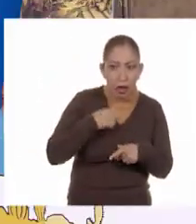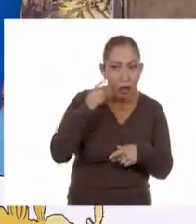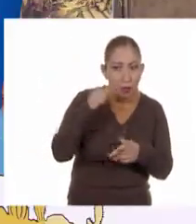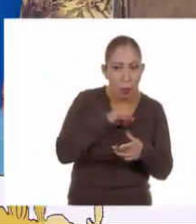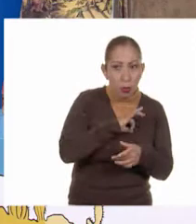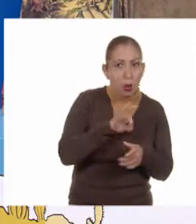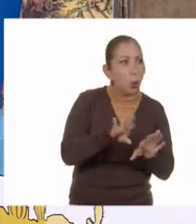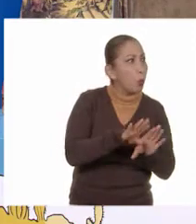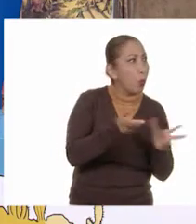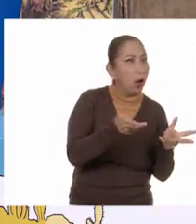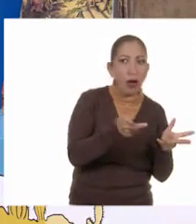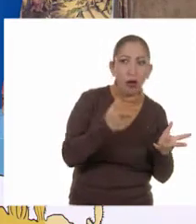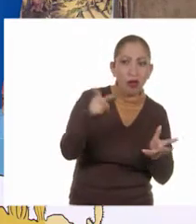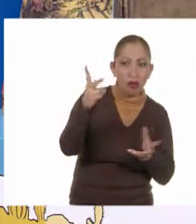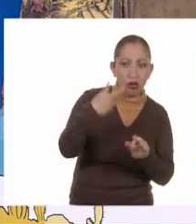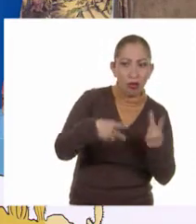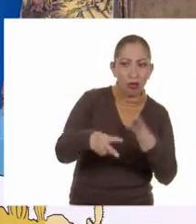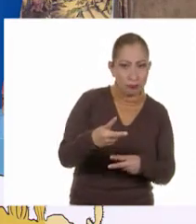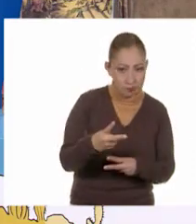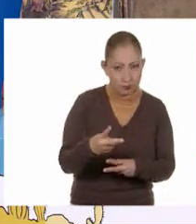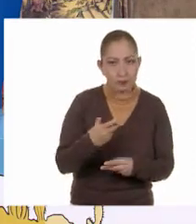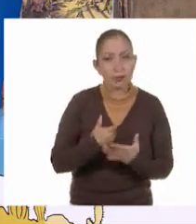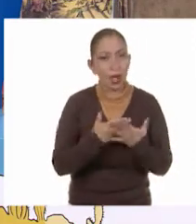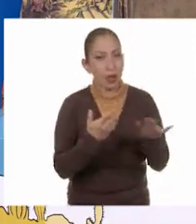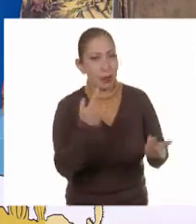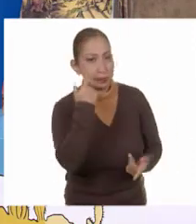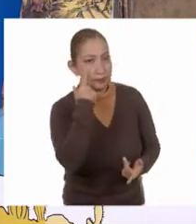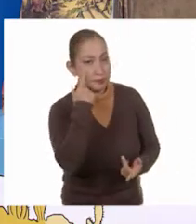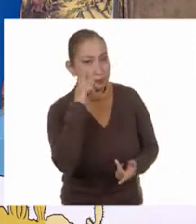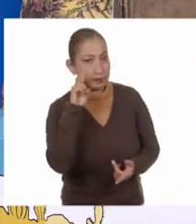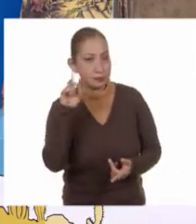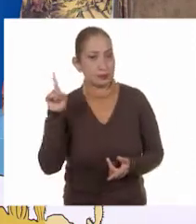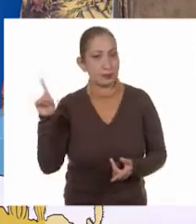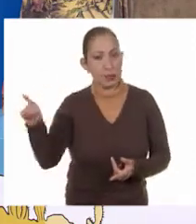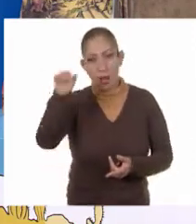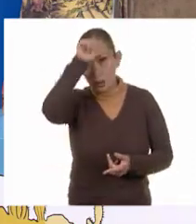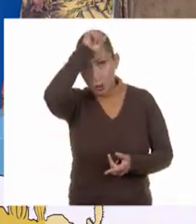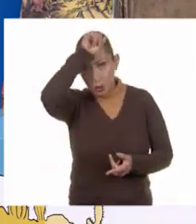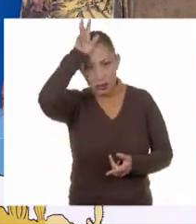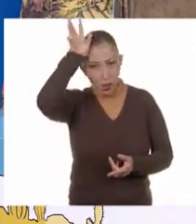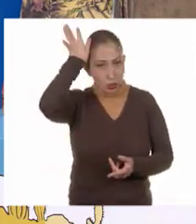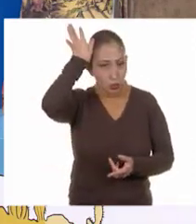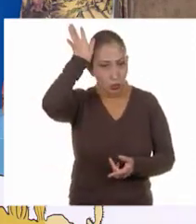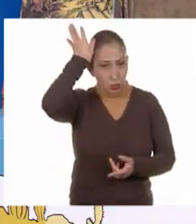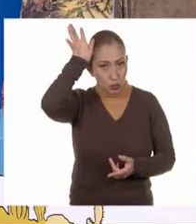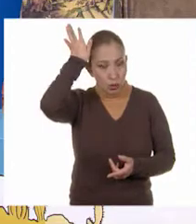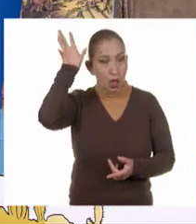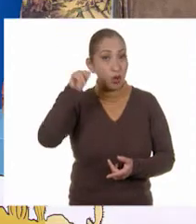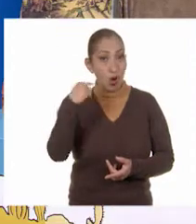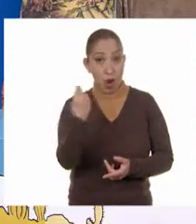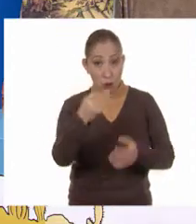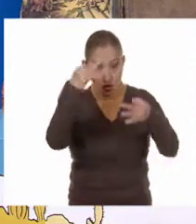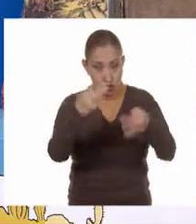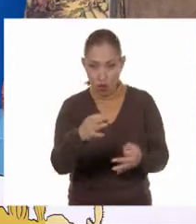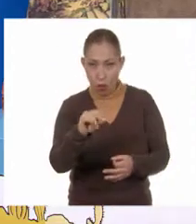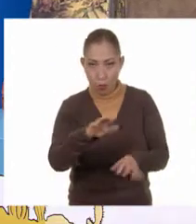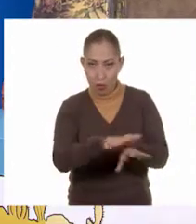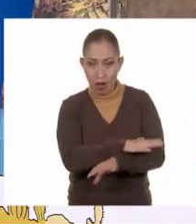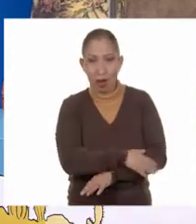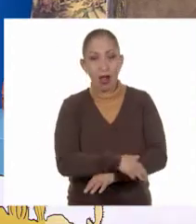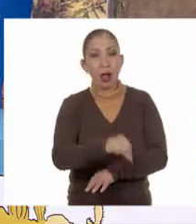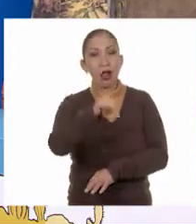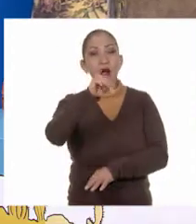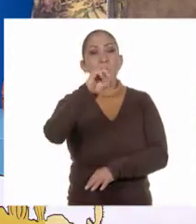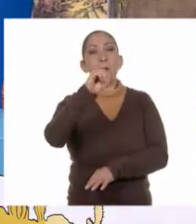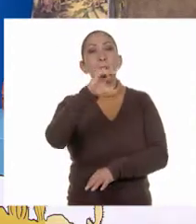convencidos de cómo actuar. Ahora peguemos nuestra imagen de Moctezuma, que como dato no es el nombre original, es